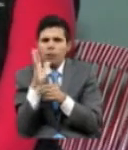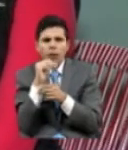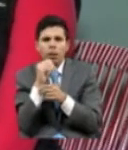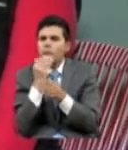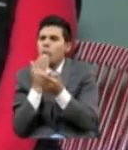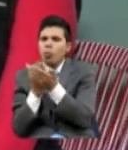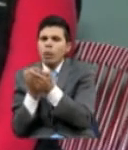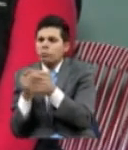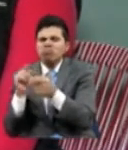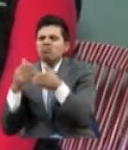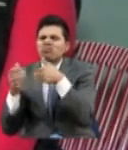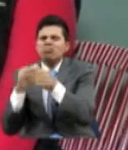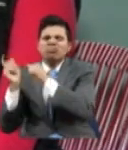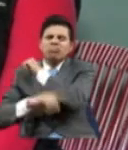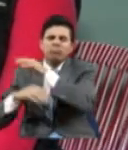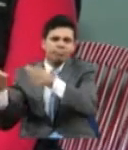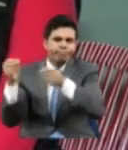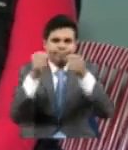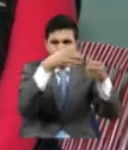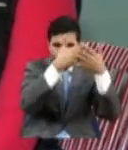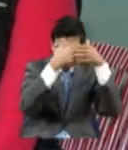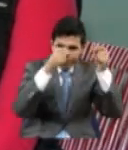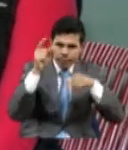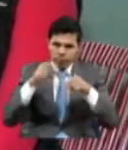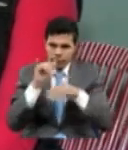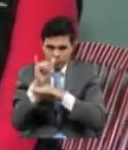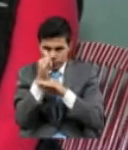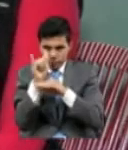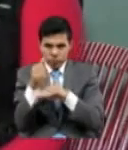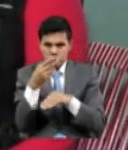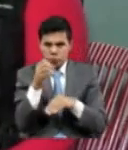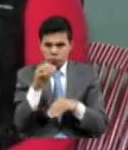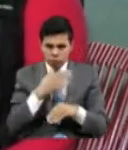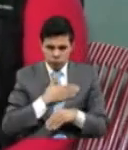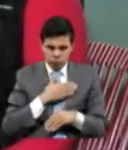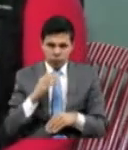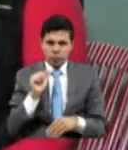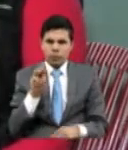libertad. Esta información desde el barrio El Progreso con la cámara de John León, Carmen Mejía, Oriente Noticias.